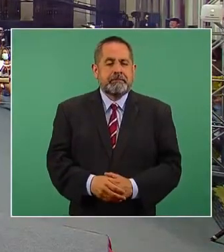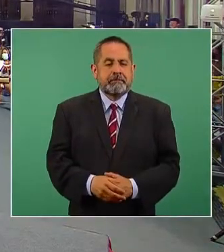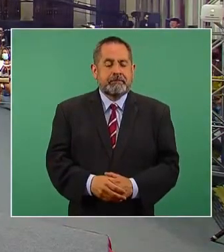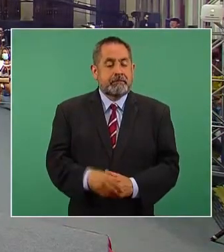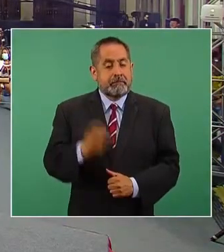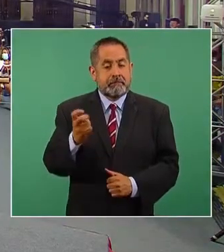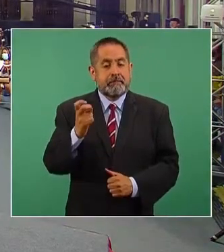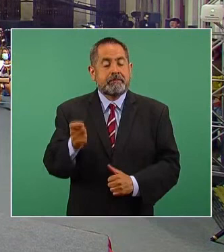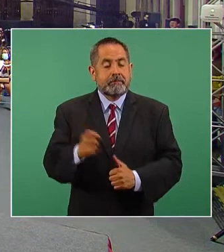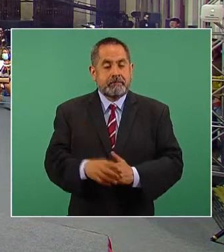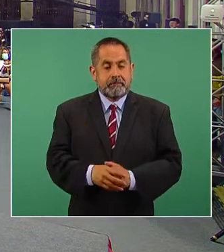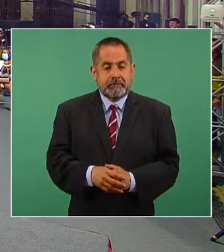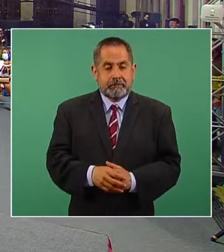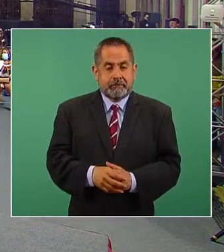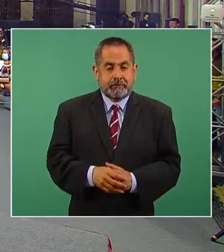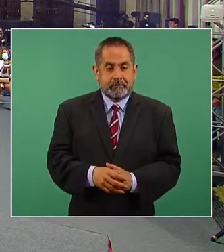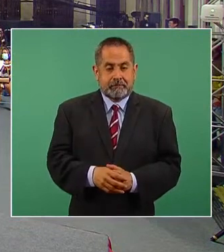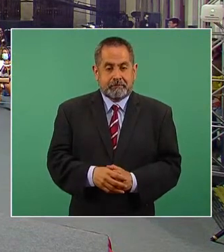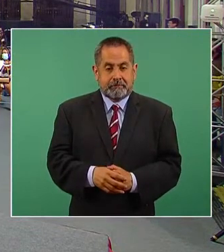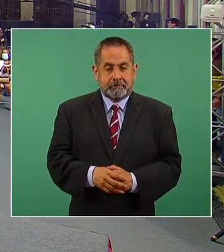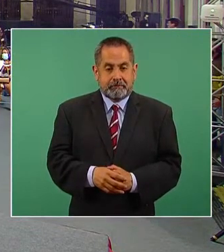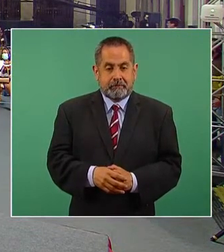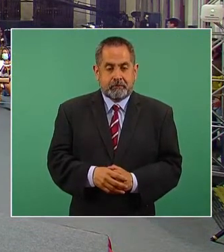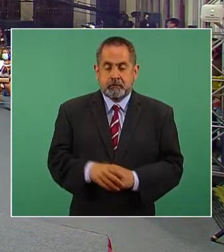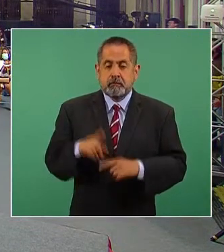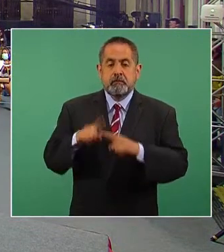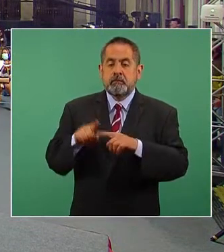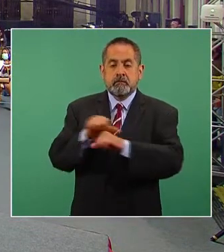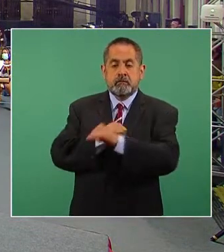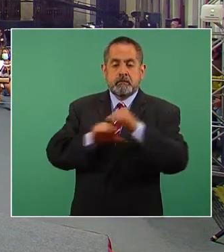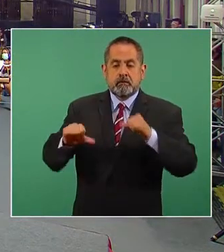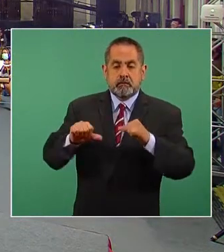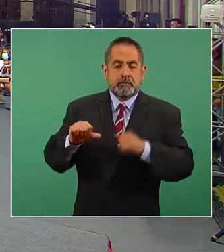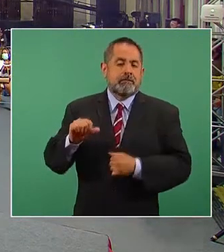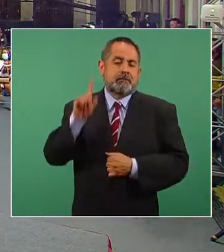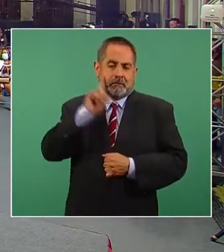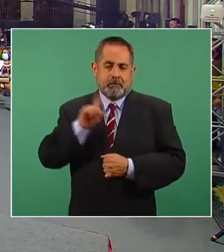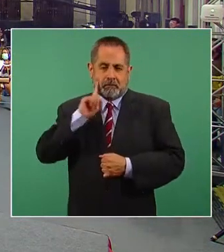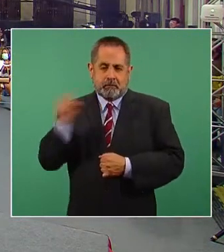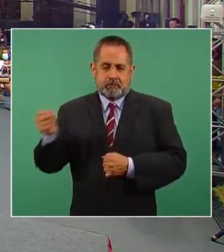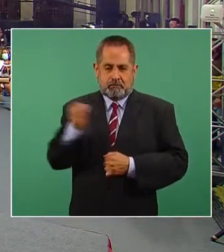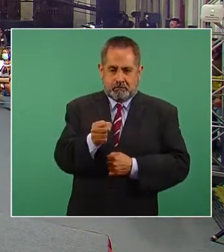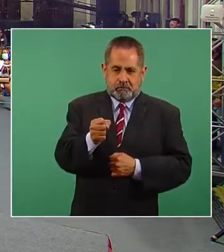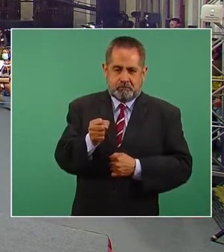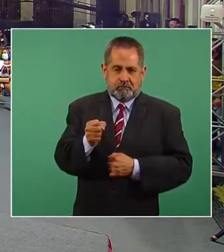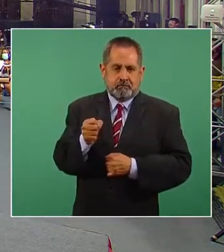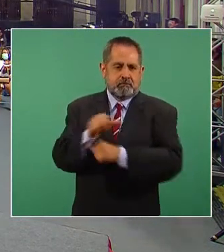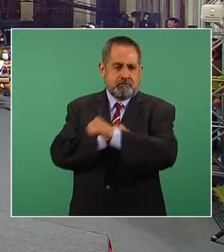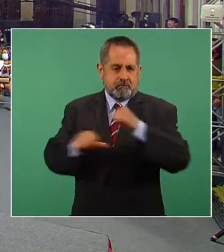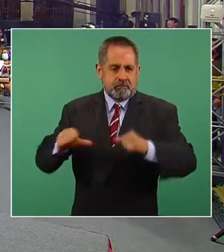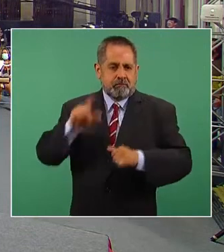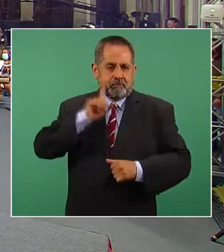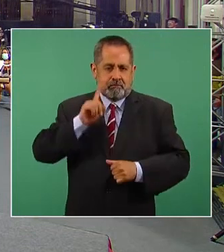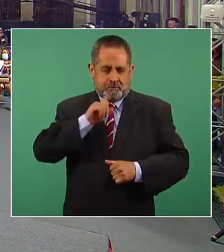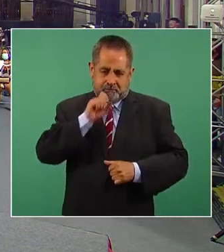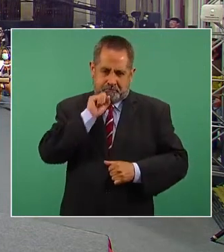Por cierto, lo va a sustituir una mujer también.